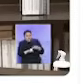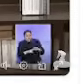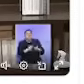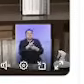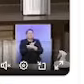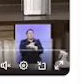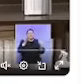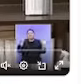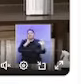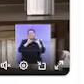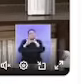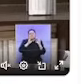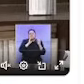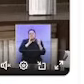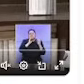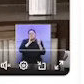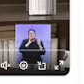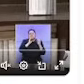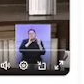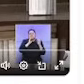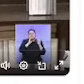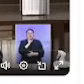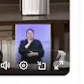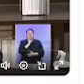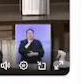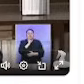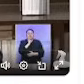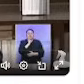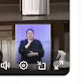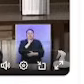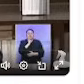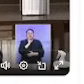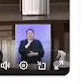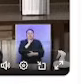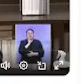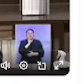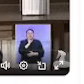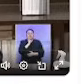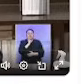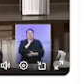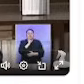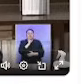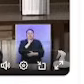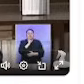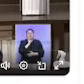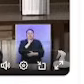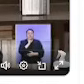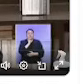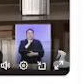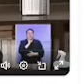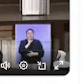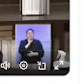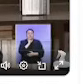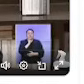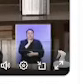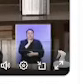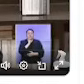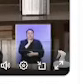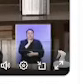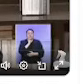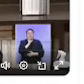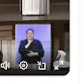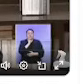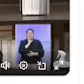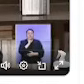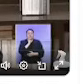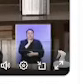al final, amigas y amigos, pues le dan la razón los del Tribunal Electoral. Lo que, ojo, amigas y